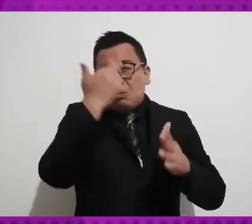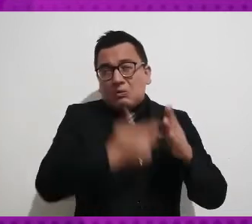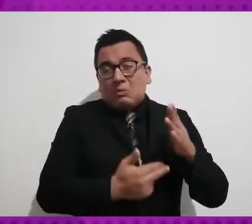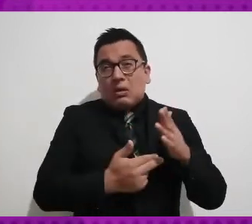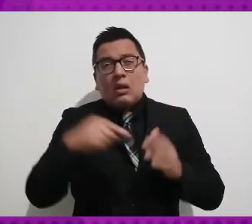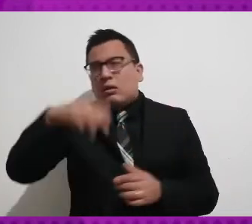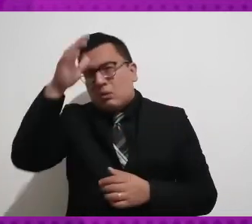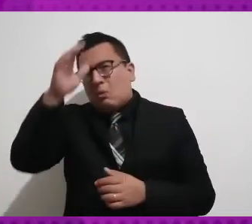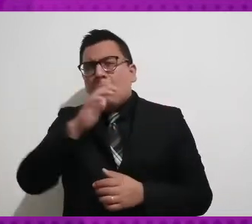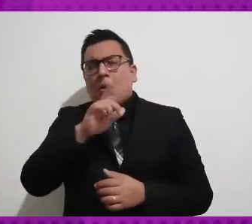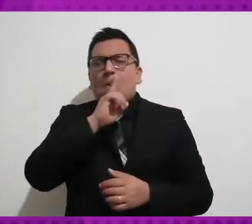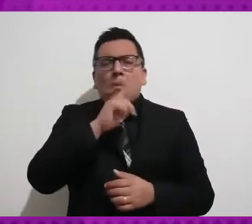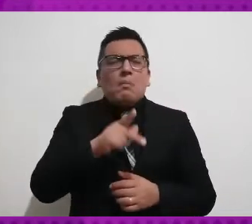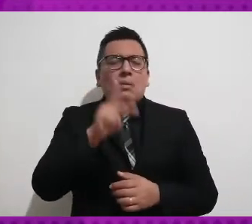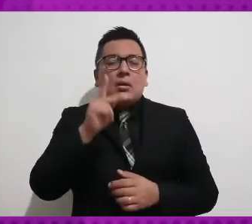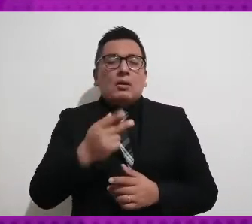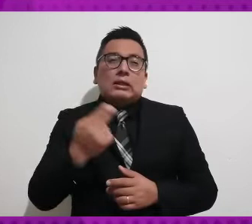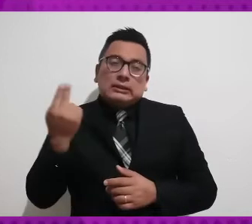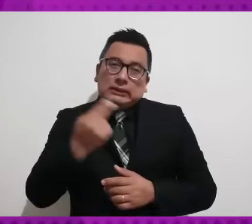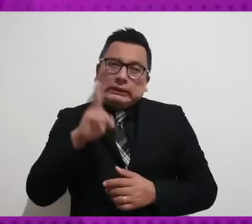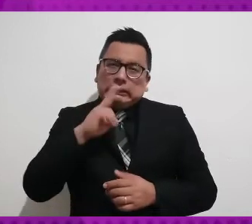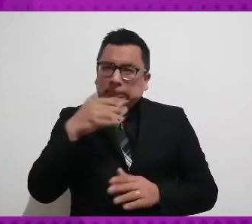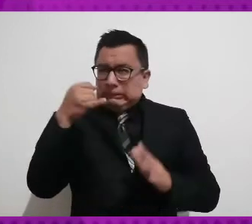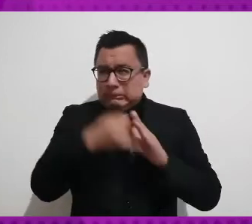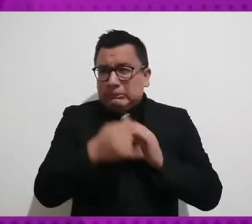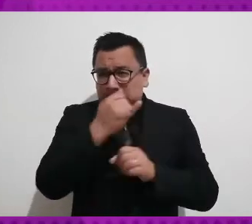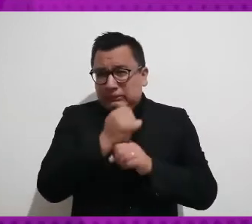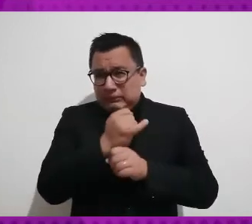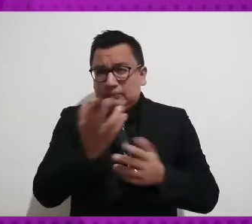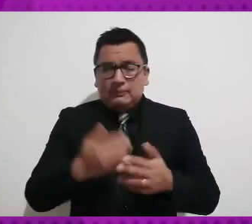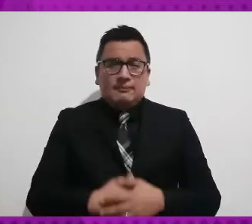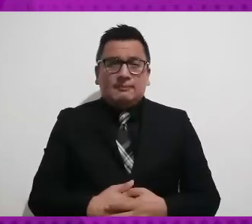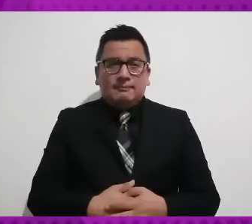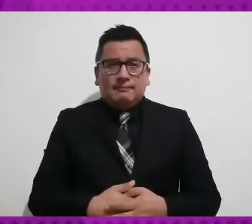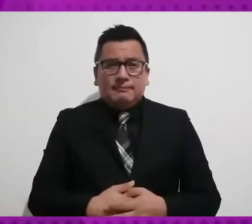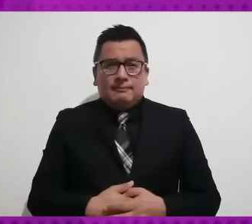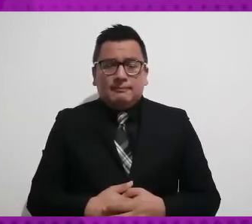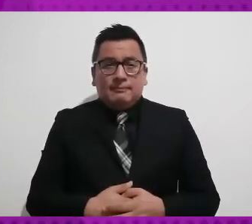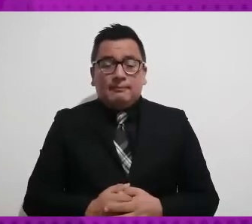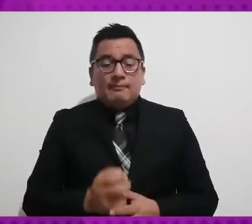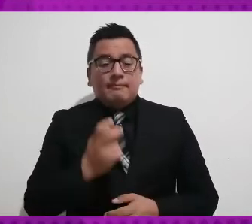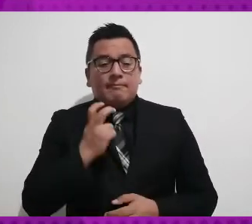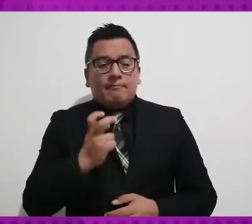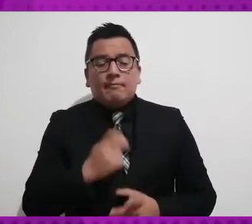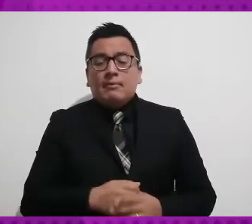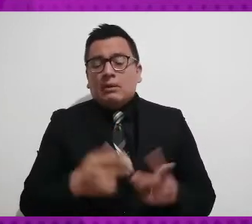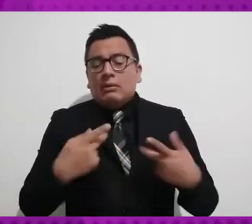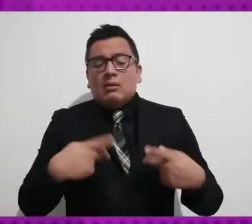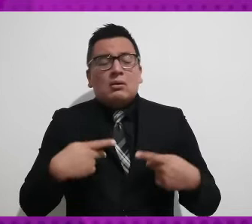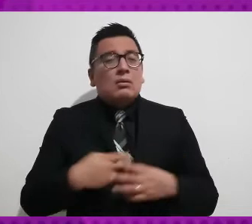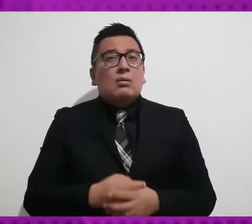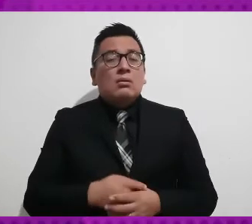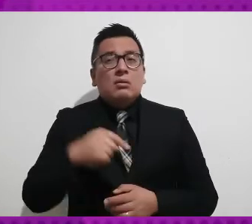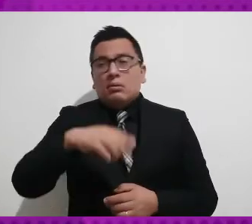el panorama completo. Y creo entonces que frente al ejemplo de civismo de los ciudadanos,